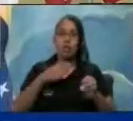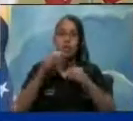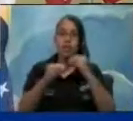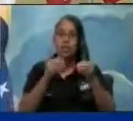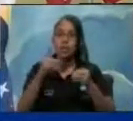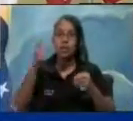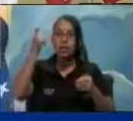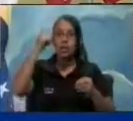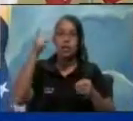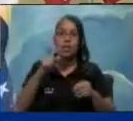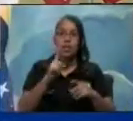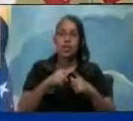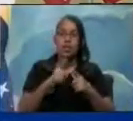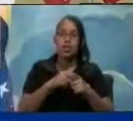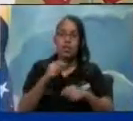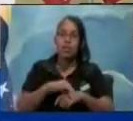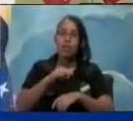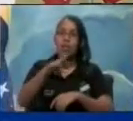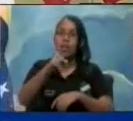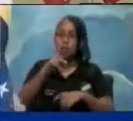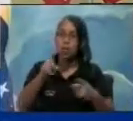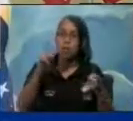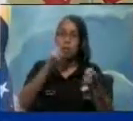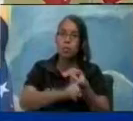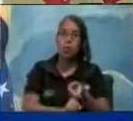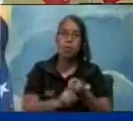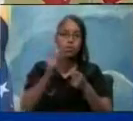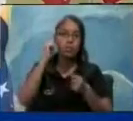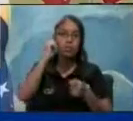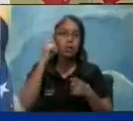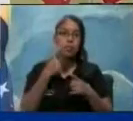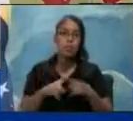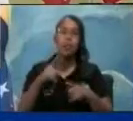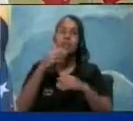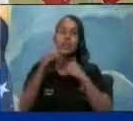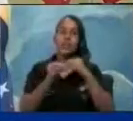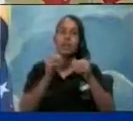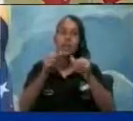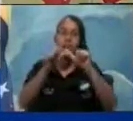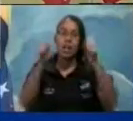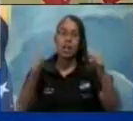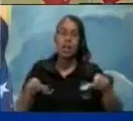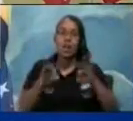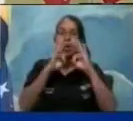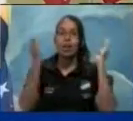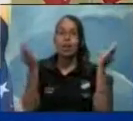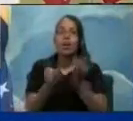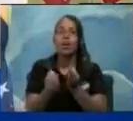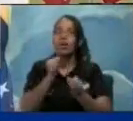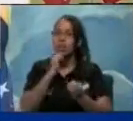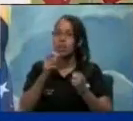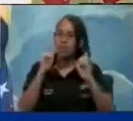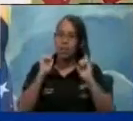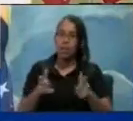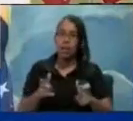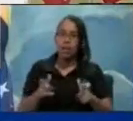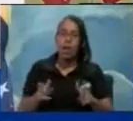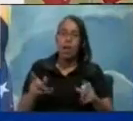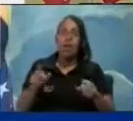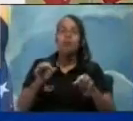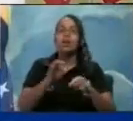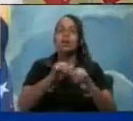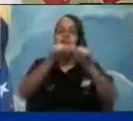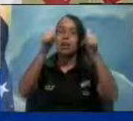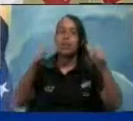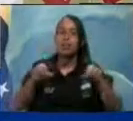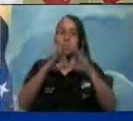día, deje a su esposa que lo haga. Pero hay que hacer el altar familiar, es obligatorio. El altar familiar es